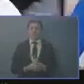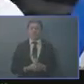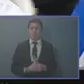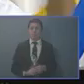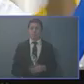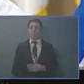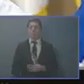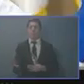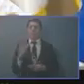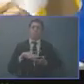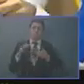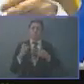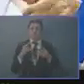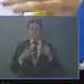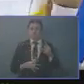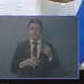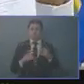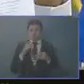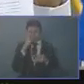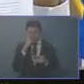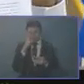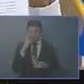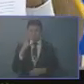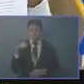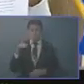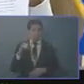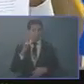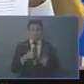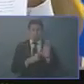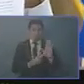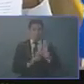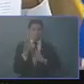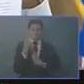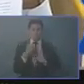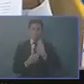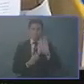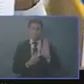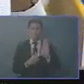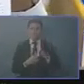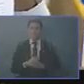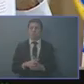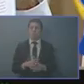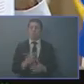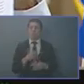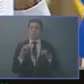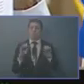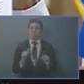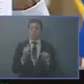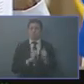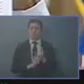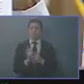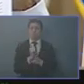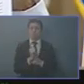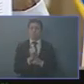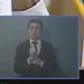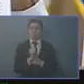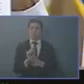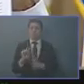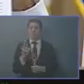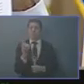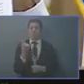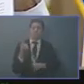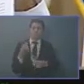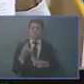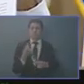En ese proyecto de ley, que no ha sido conocido aquí en el Pleno, habríamos logrado primero